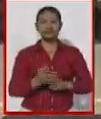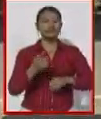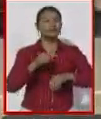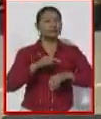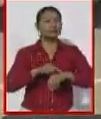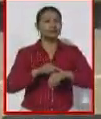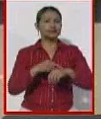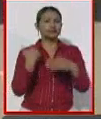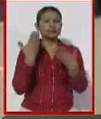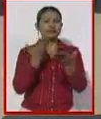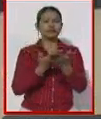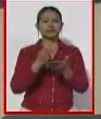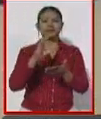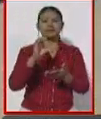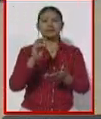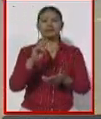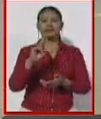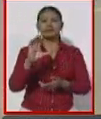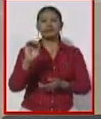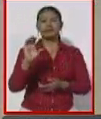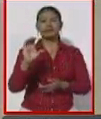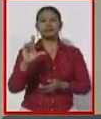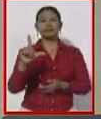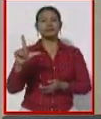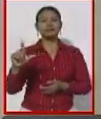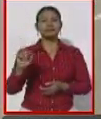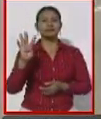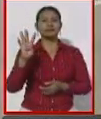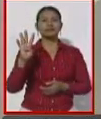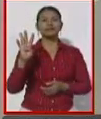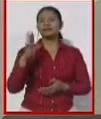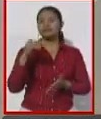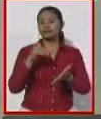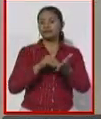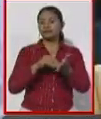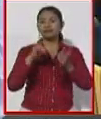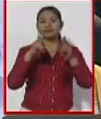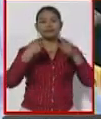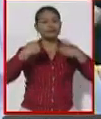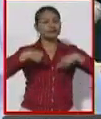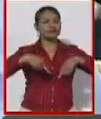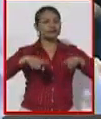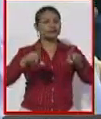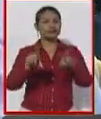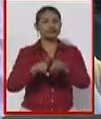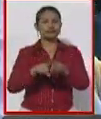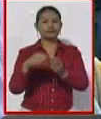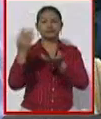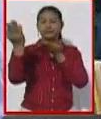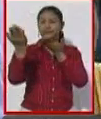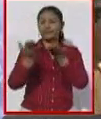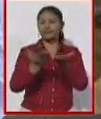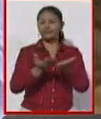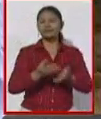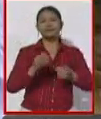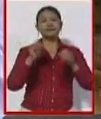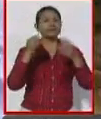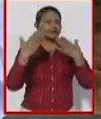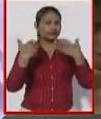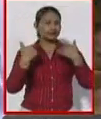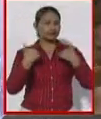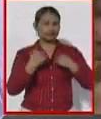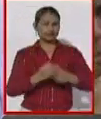tiempo que se pueda llegar hasta Caracollo, pero Santa Cruz, alrededor de 4 a 5 mil personas nos estaremos trasladando. Obviamente es una invitación abierta y